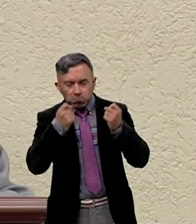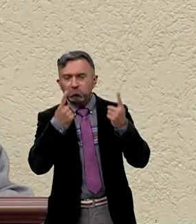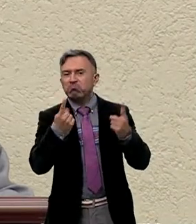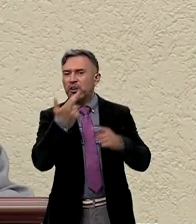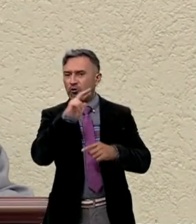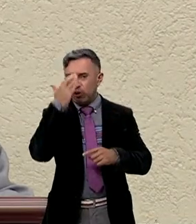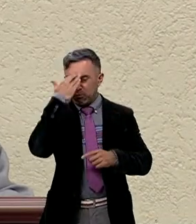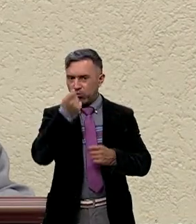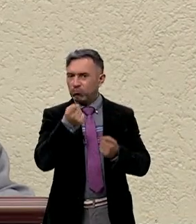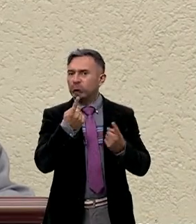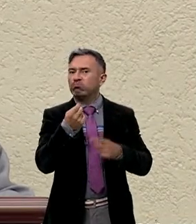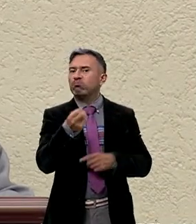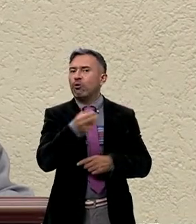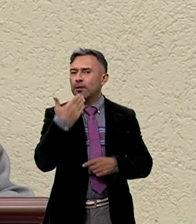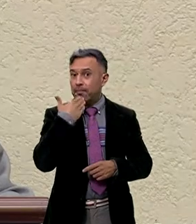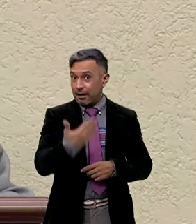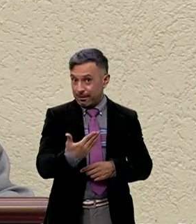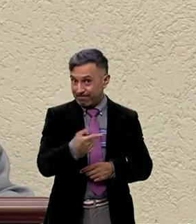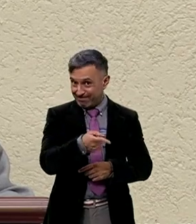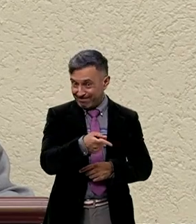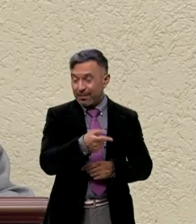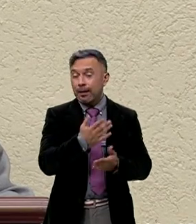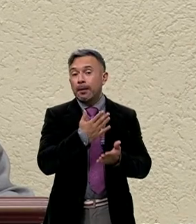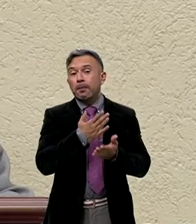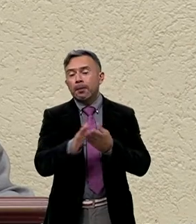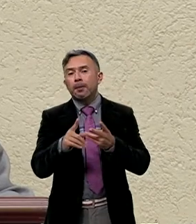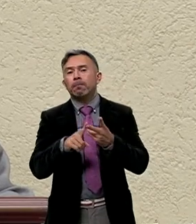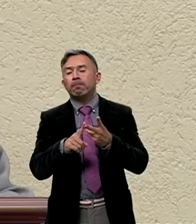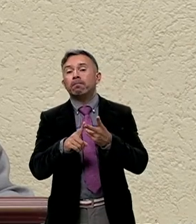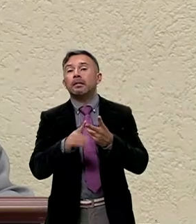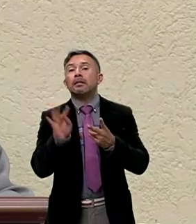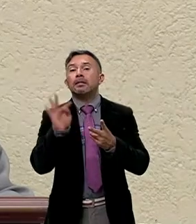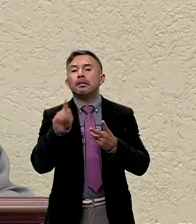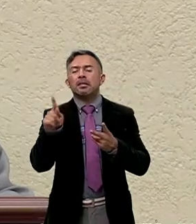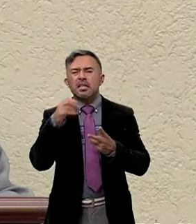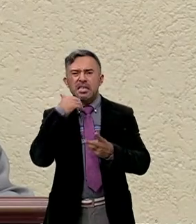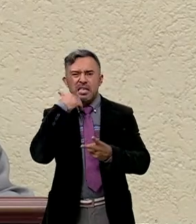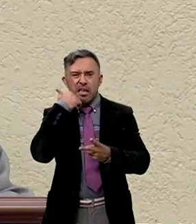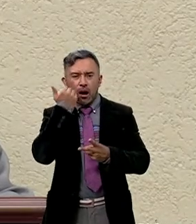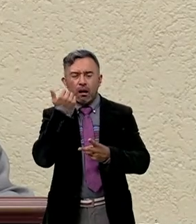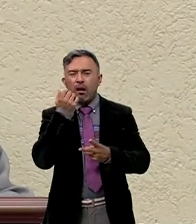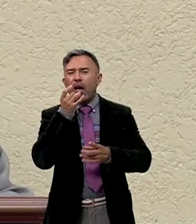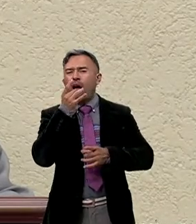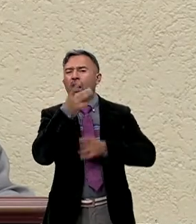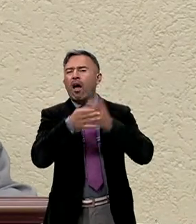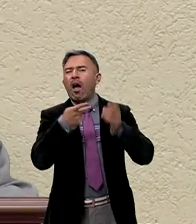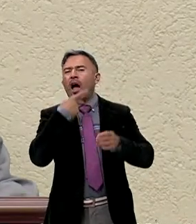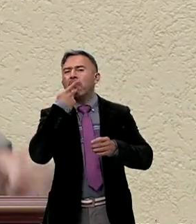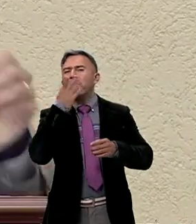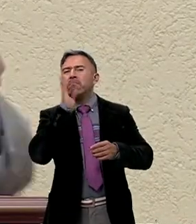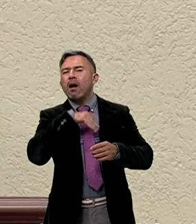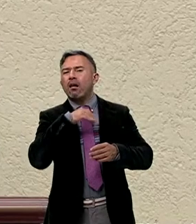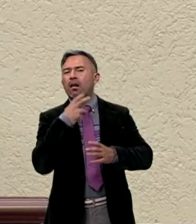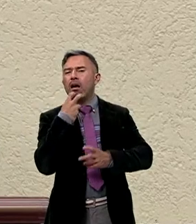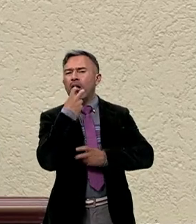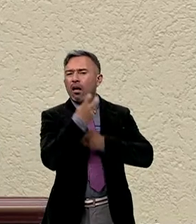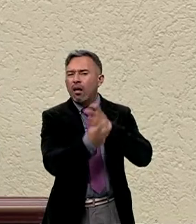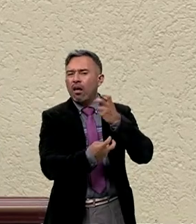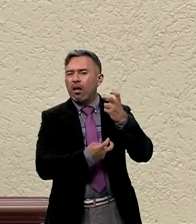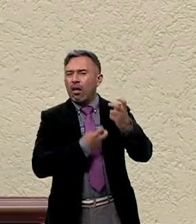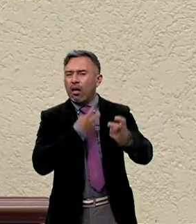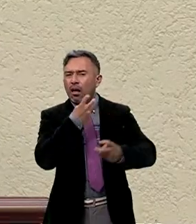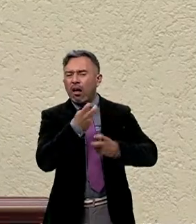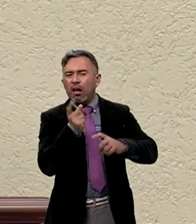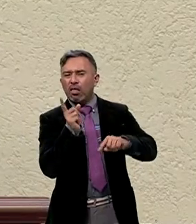más allá de los inéditos intentos de descalificación de los ataques